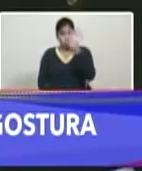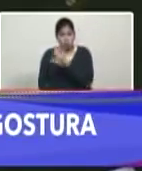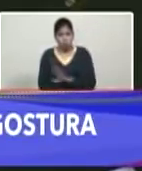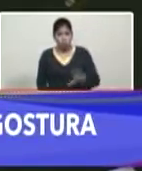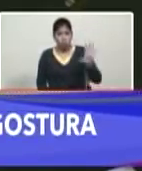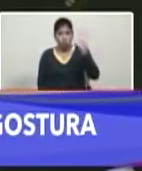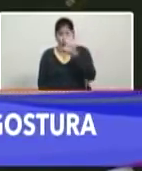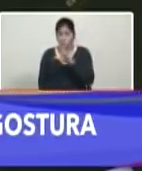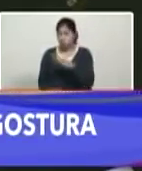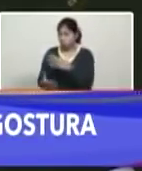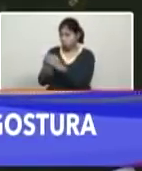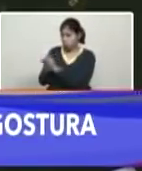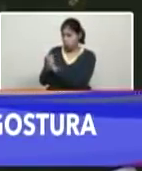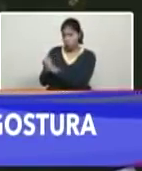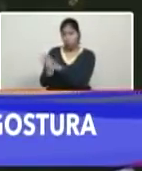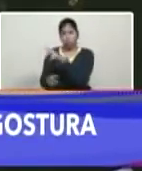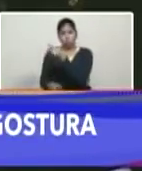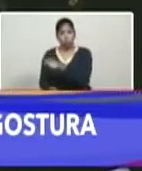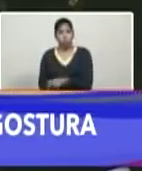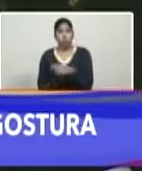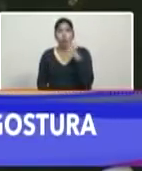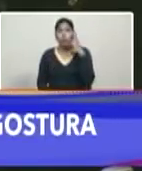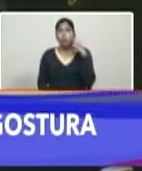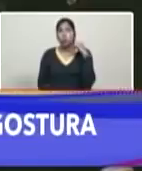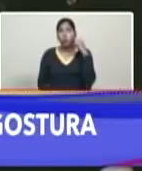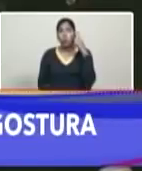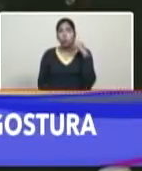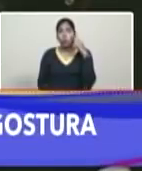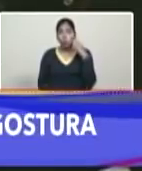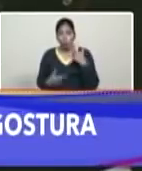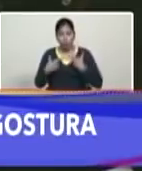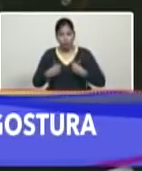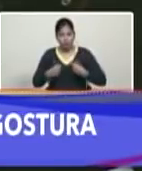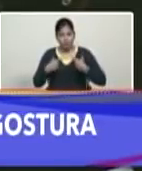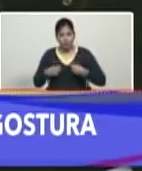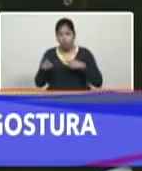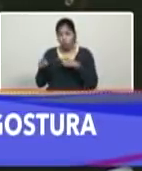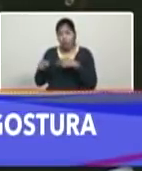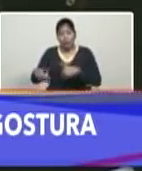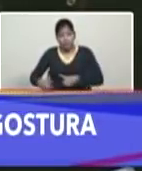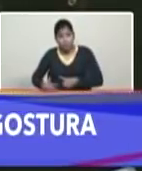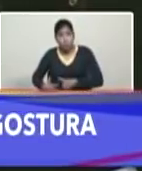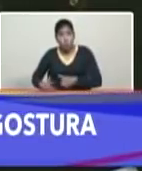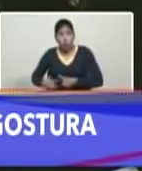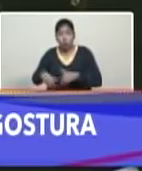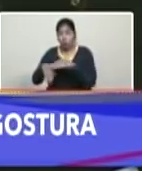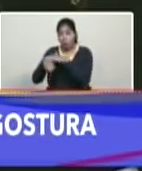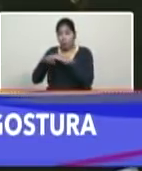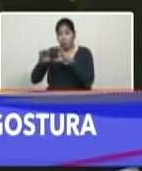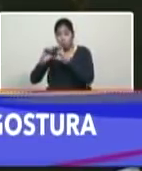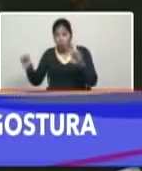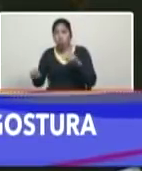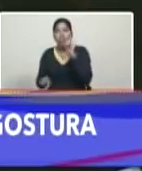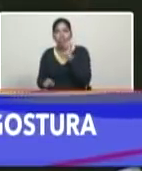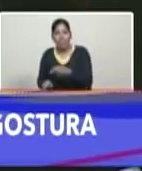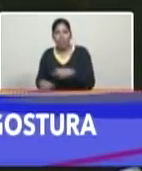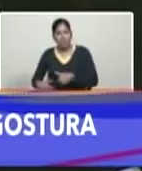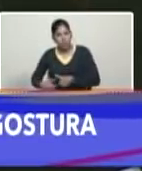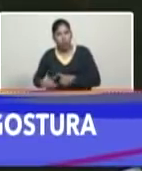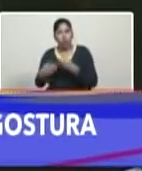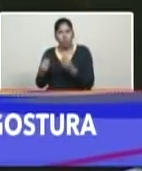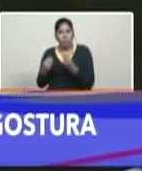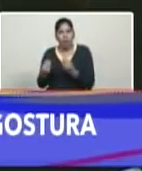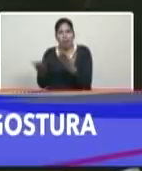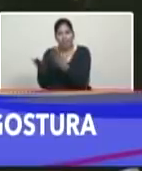compañero Aristóbulo. Hay que hacer un gran esfuerzo para que estos jóvenes de los liceos y los niños y niñas de